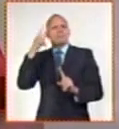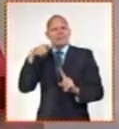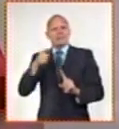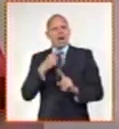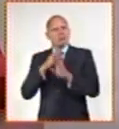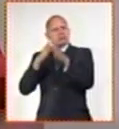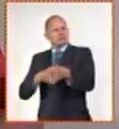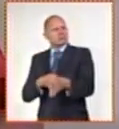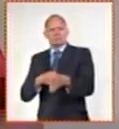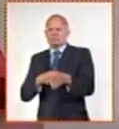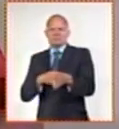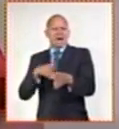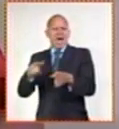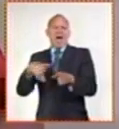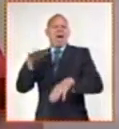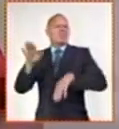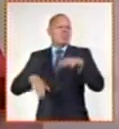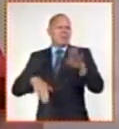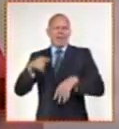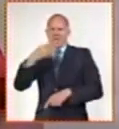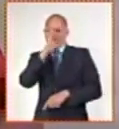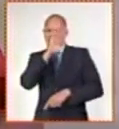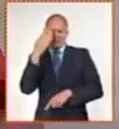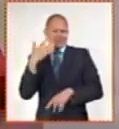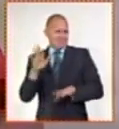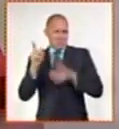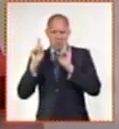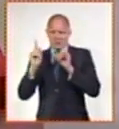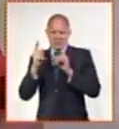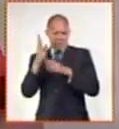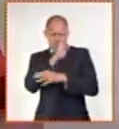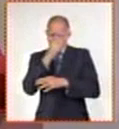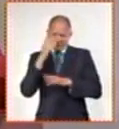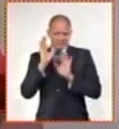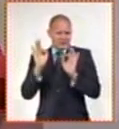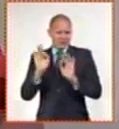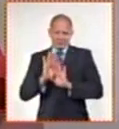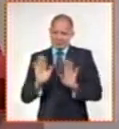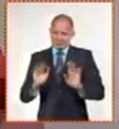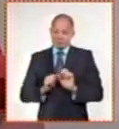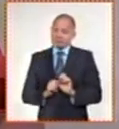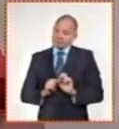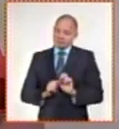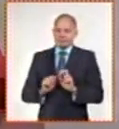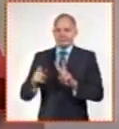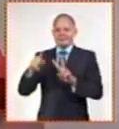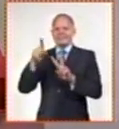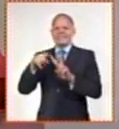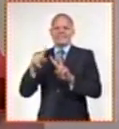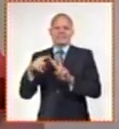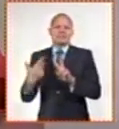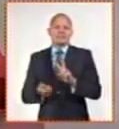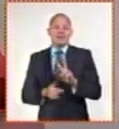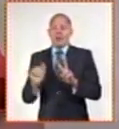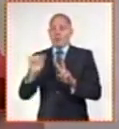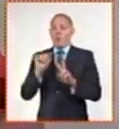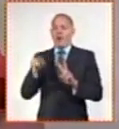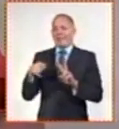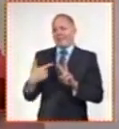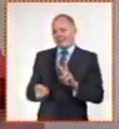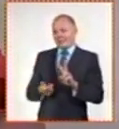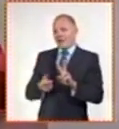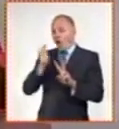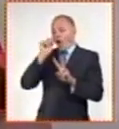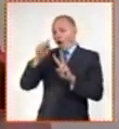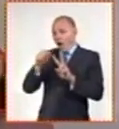le está acusando incluso de haber tenido reuniones en la sede de la Embajada de Estados Unidos en Buenos